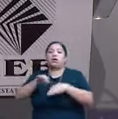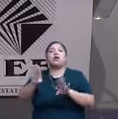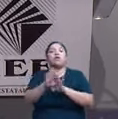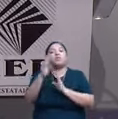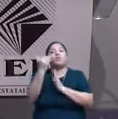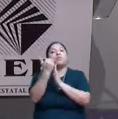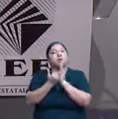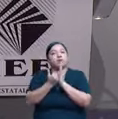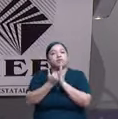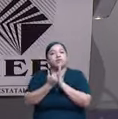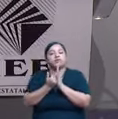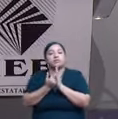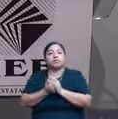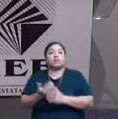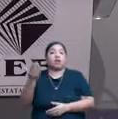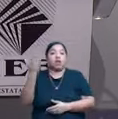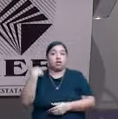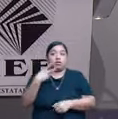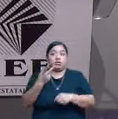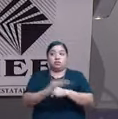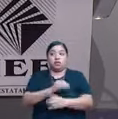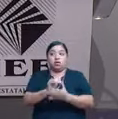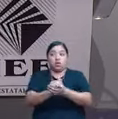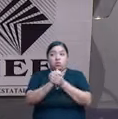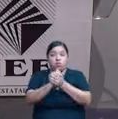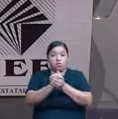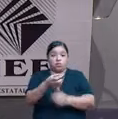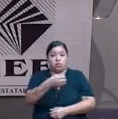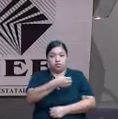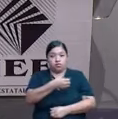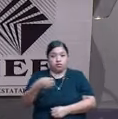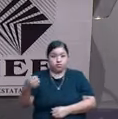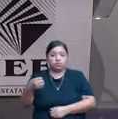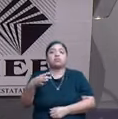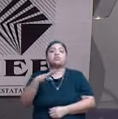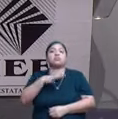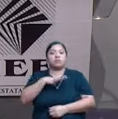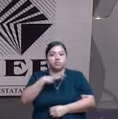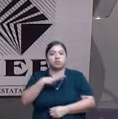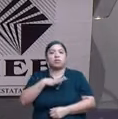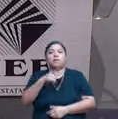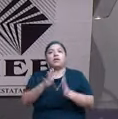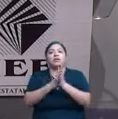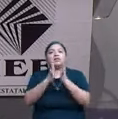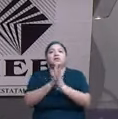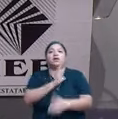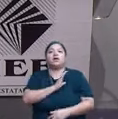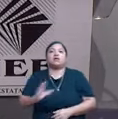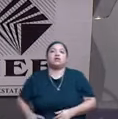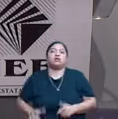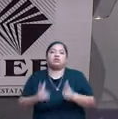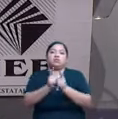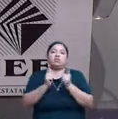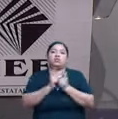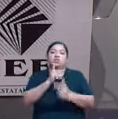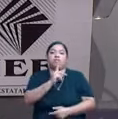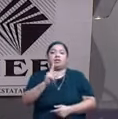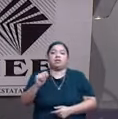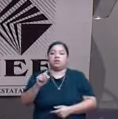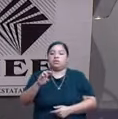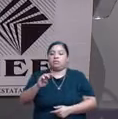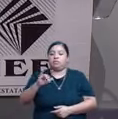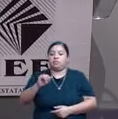el sorteo realizado previamente, se le da el espacio de participación al candidato del Partido del Trabajo,